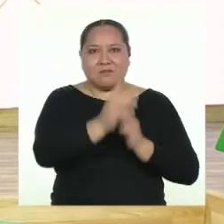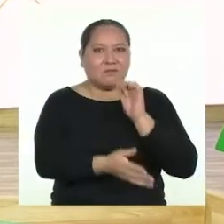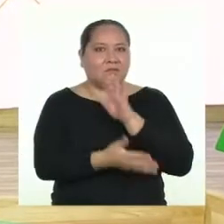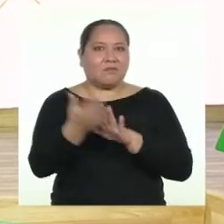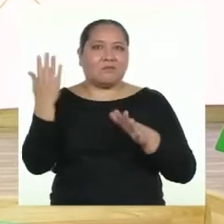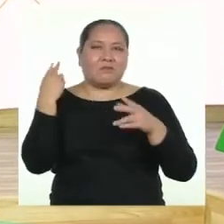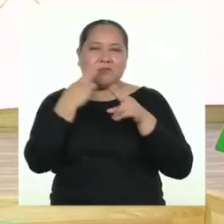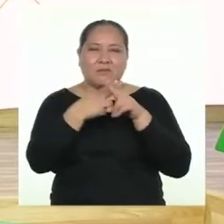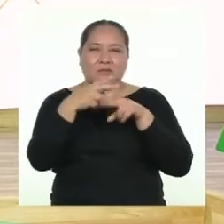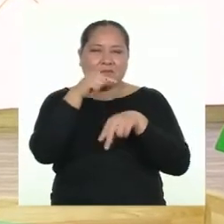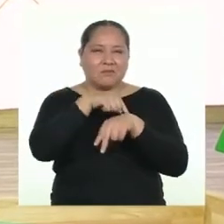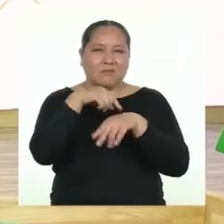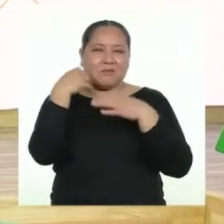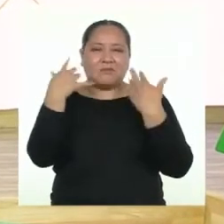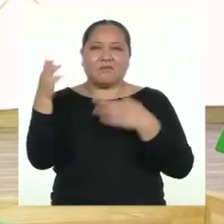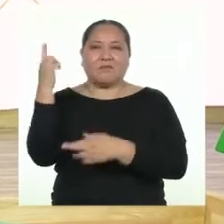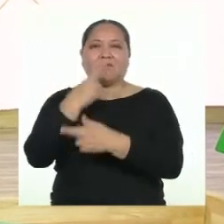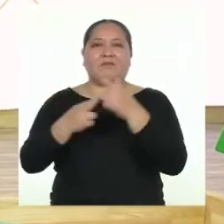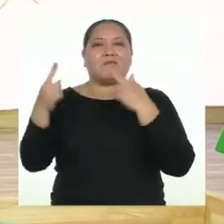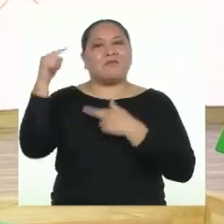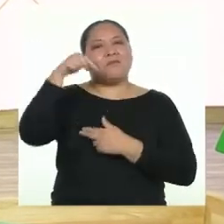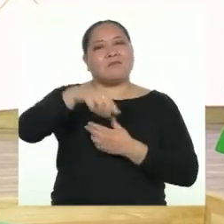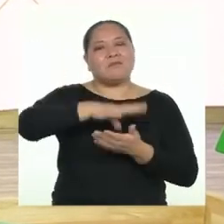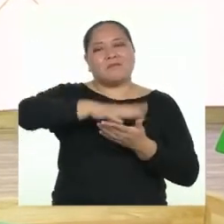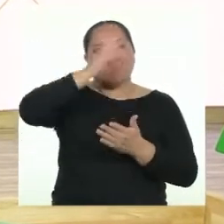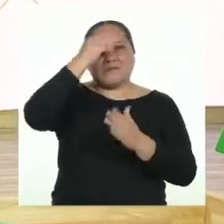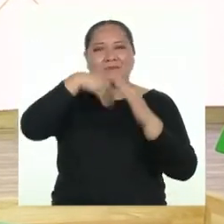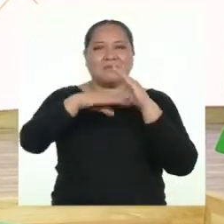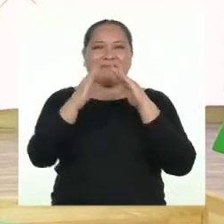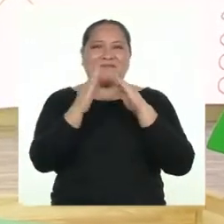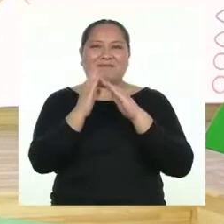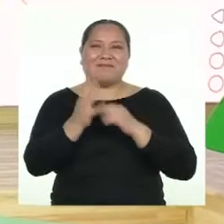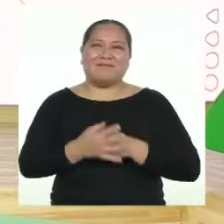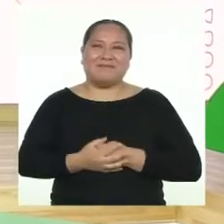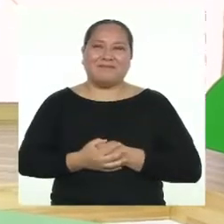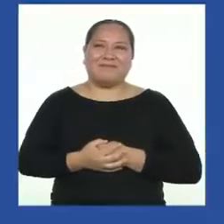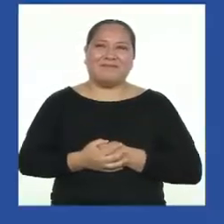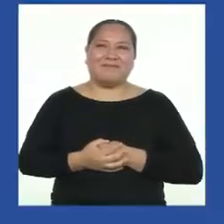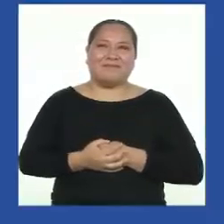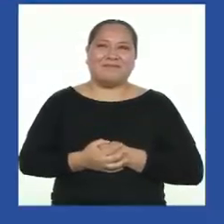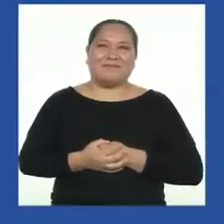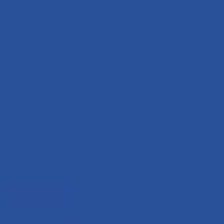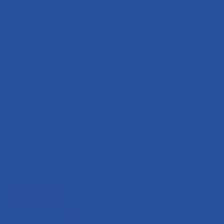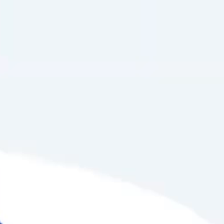muevan, que en unos minutos regresamos con ¡Aprendo en casa!